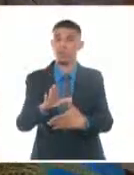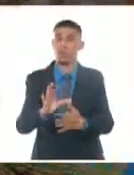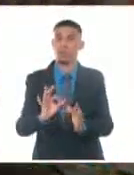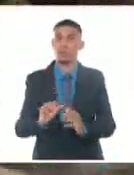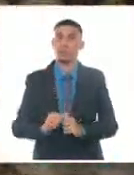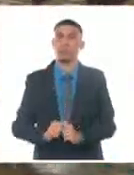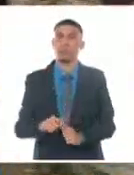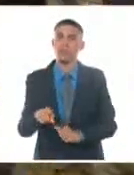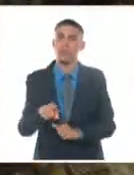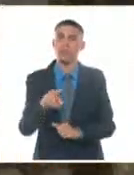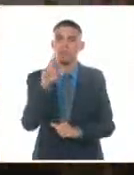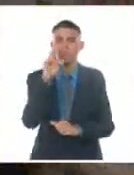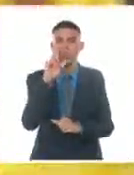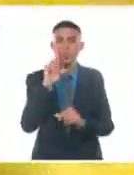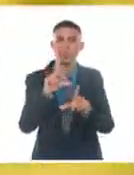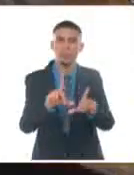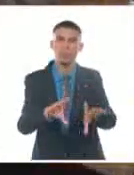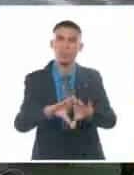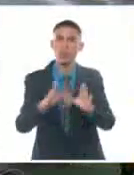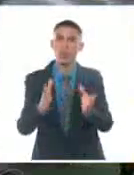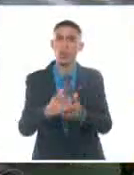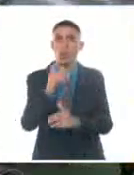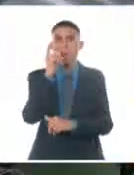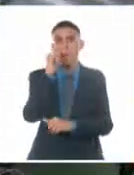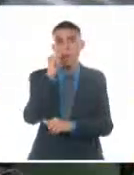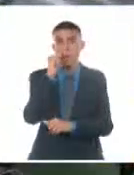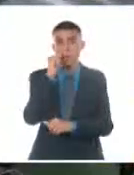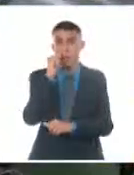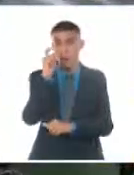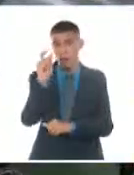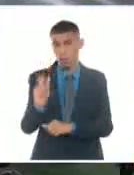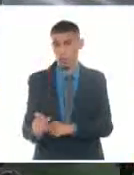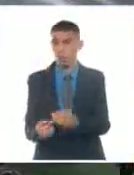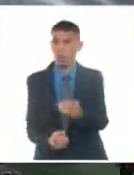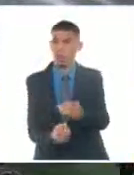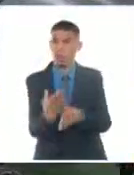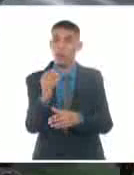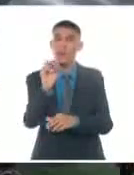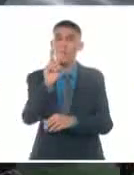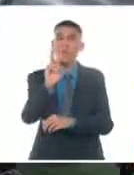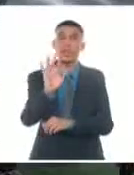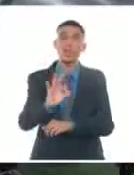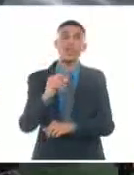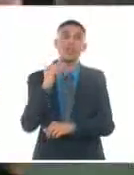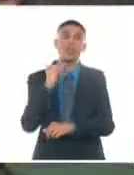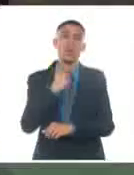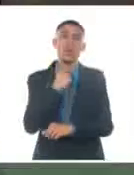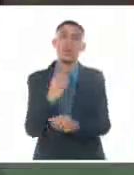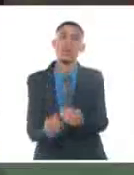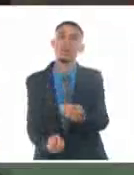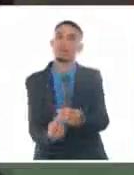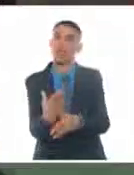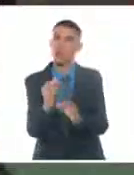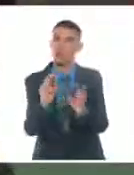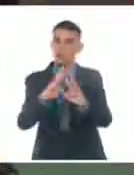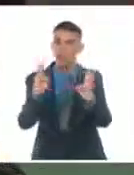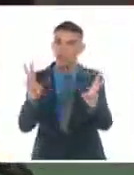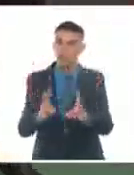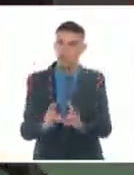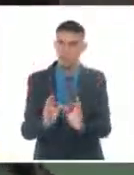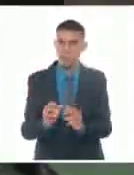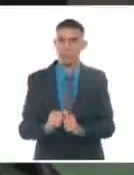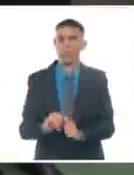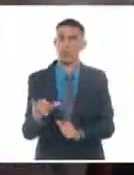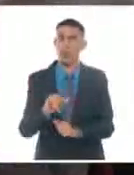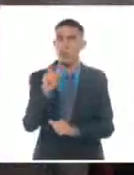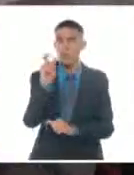para reconocer a esos fundadores que un 28 de enero dieron vida a esta multiplataforma educativa, también al personal técnico y a